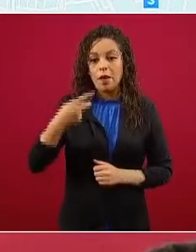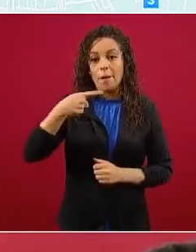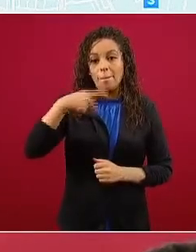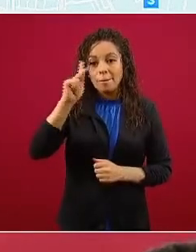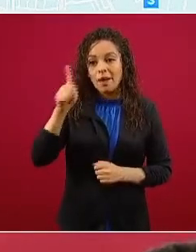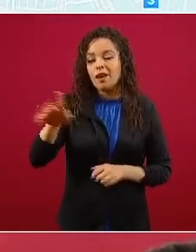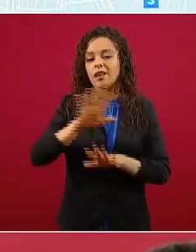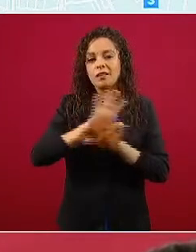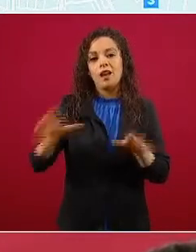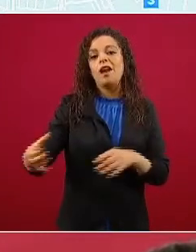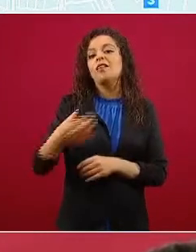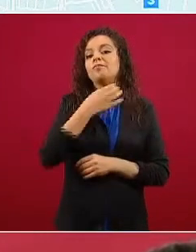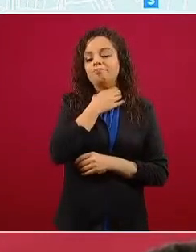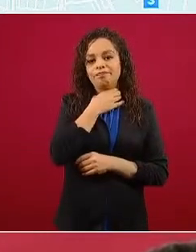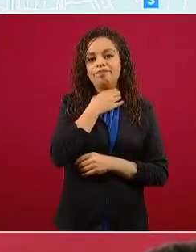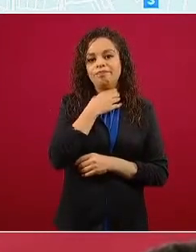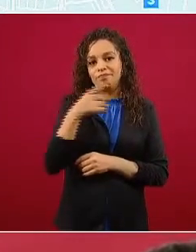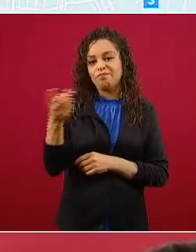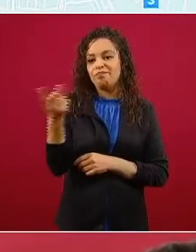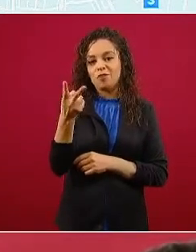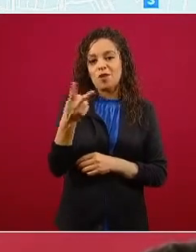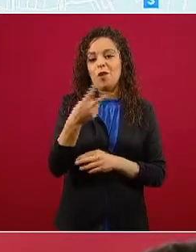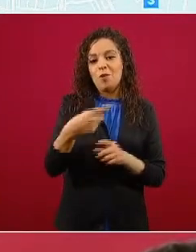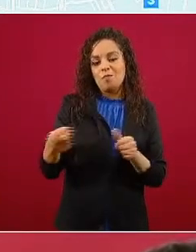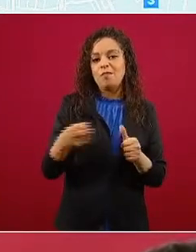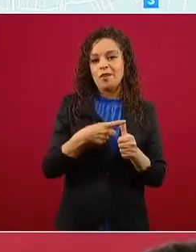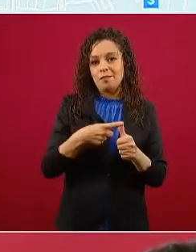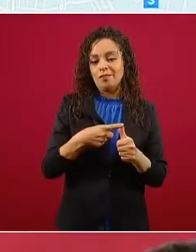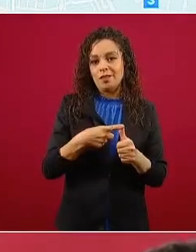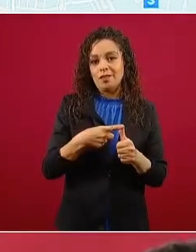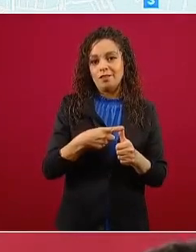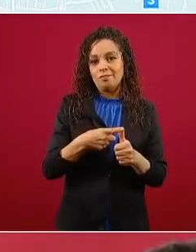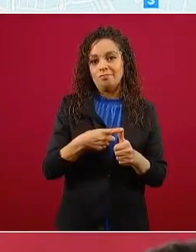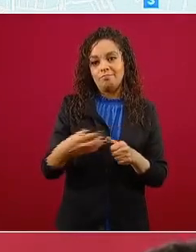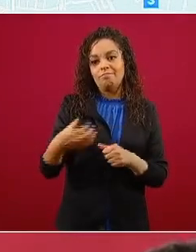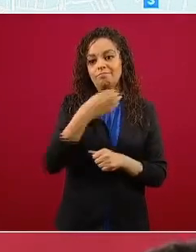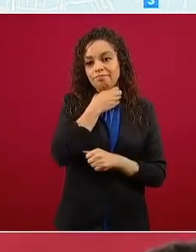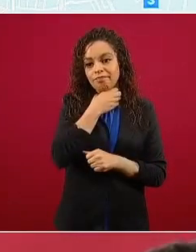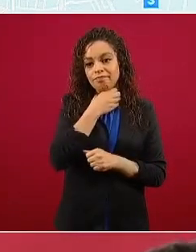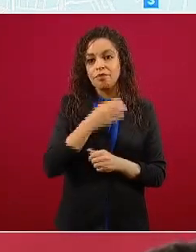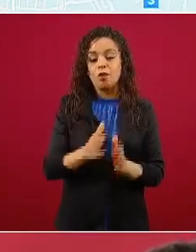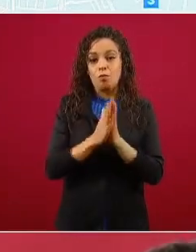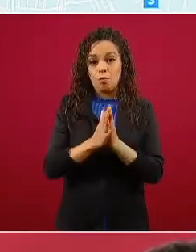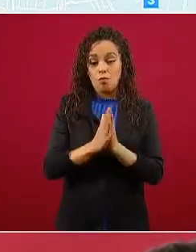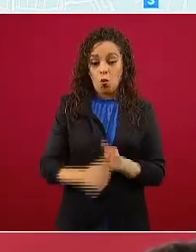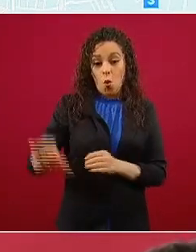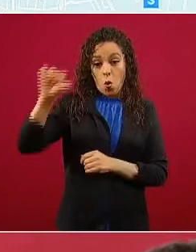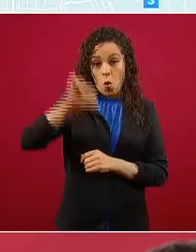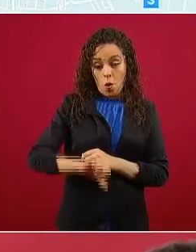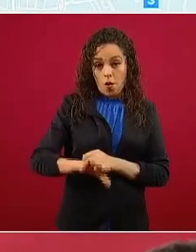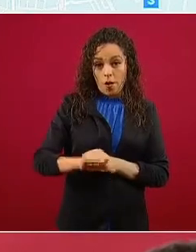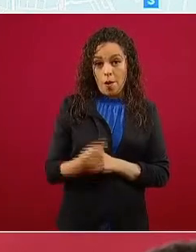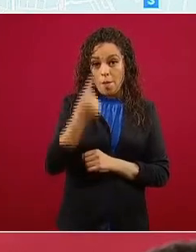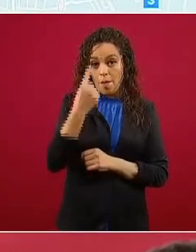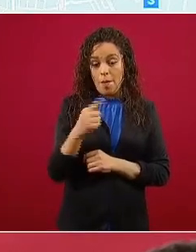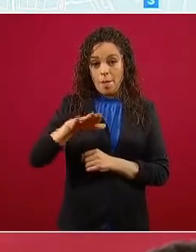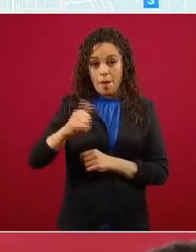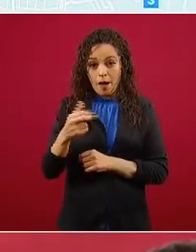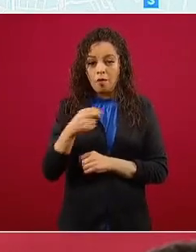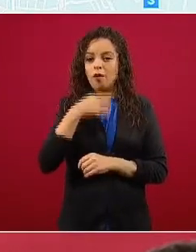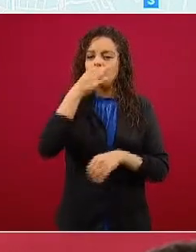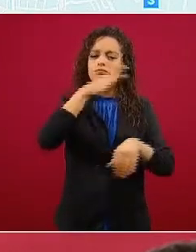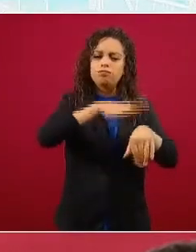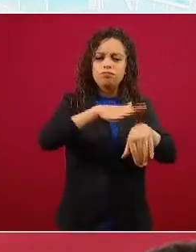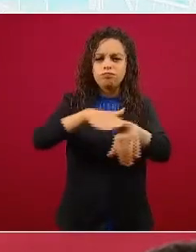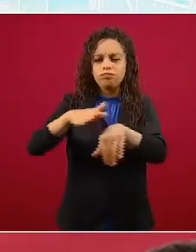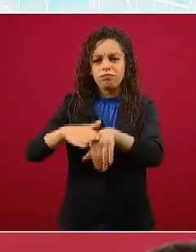Entonces, en este momento le decimos a la ciudadanía, hoy 1 de mayo, ya no vayan a estos hospitales.